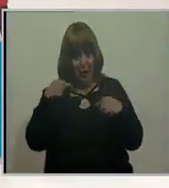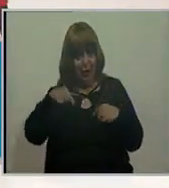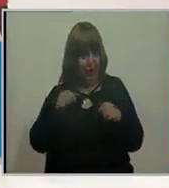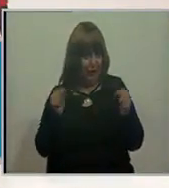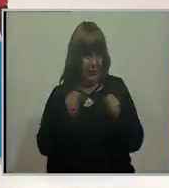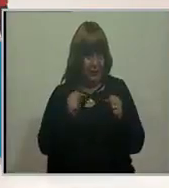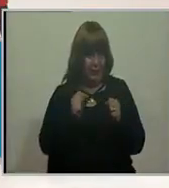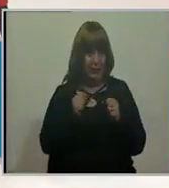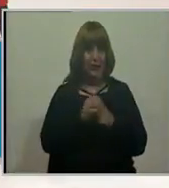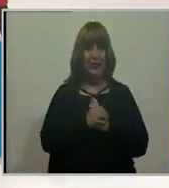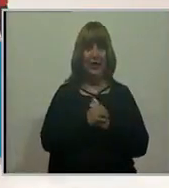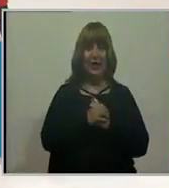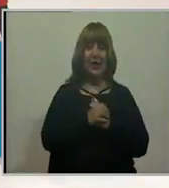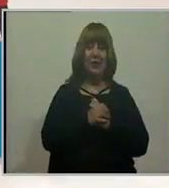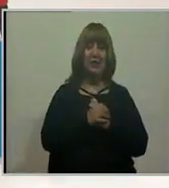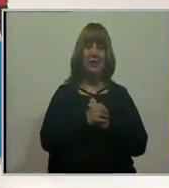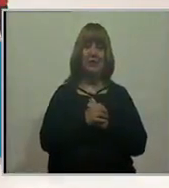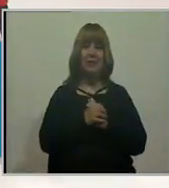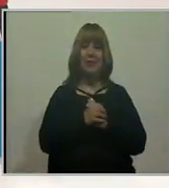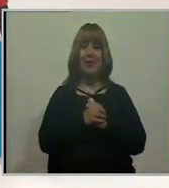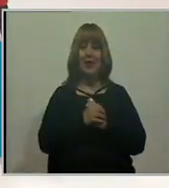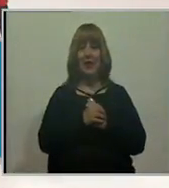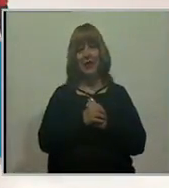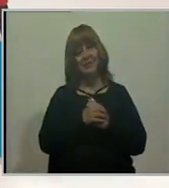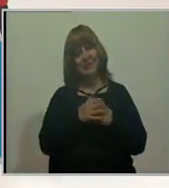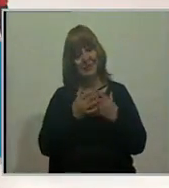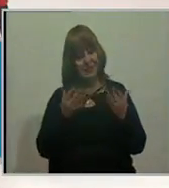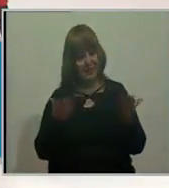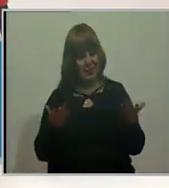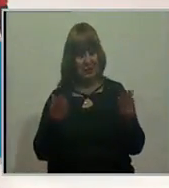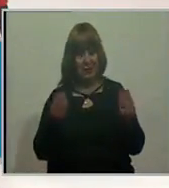empecemos. El enganche era casi obvio, pero...